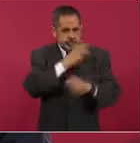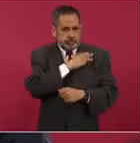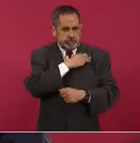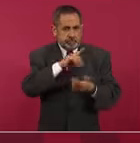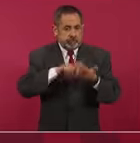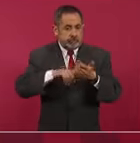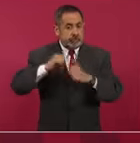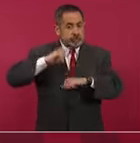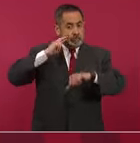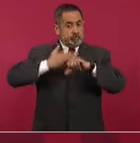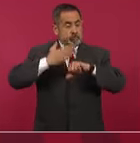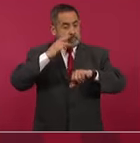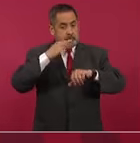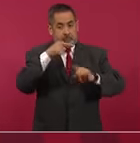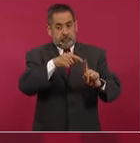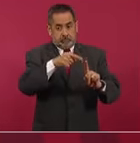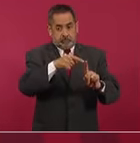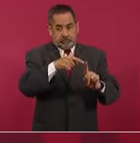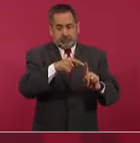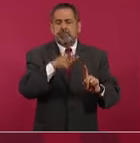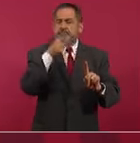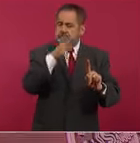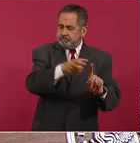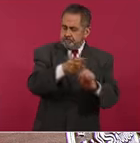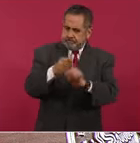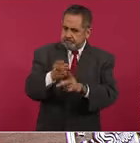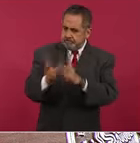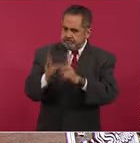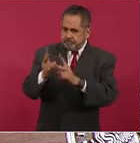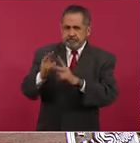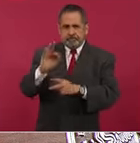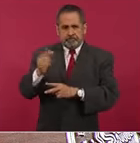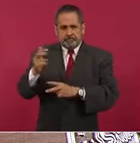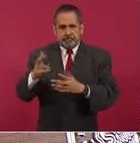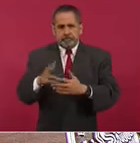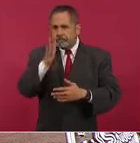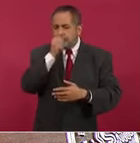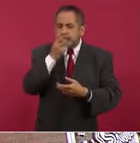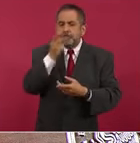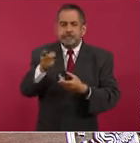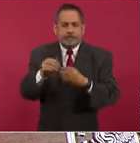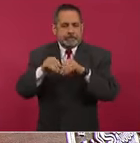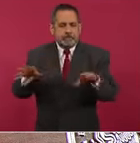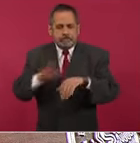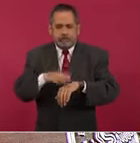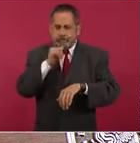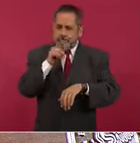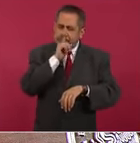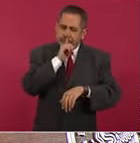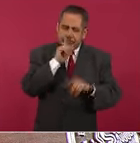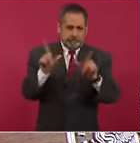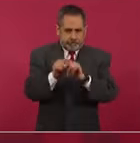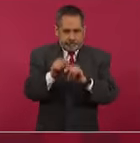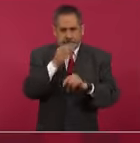responsable del operativo. No puedo decirles más,